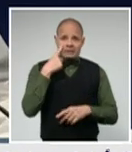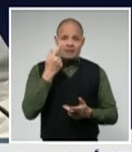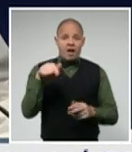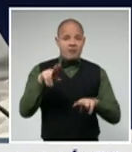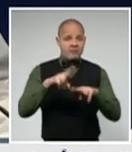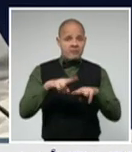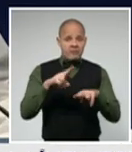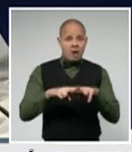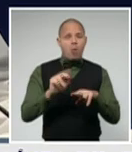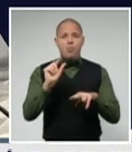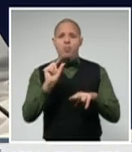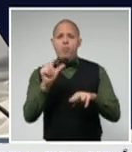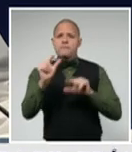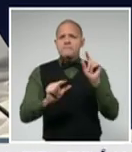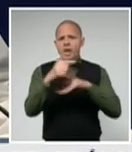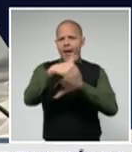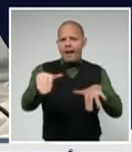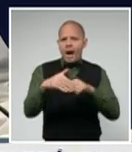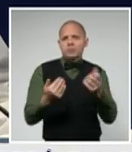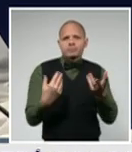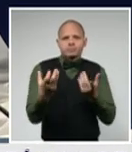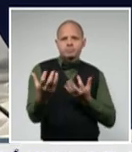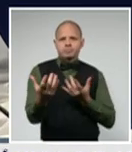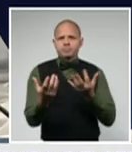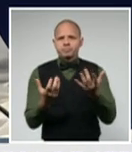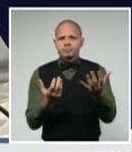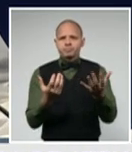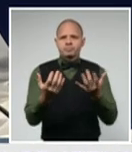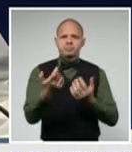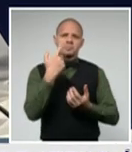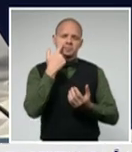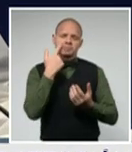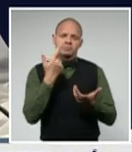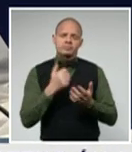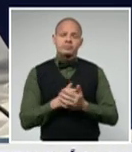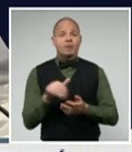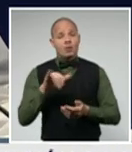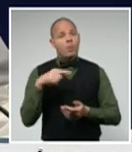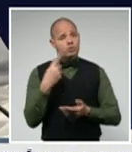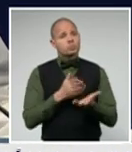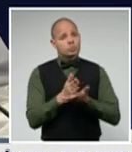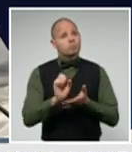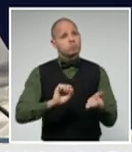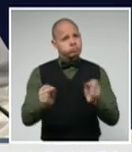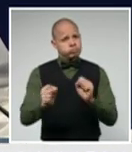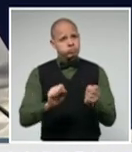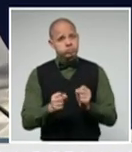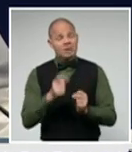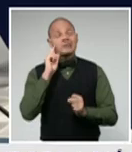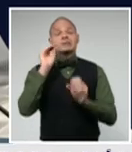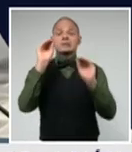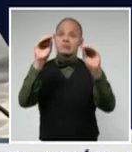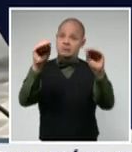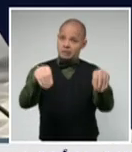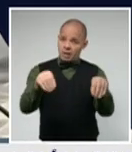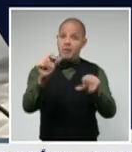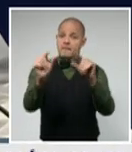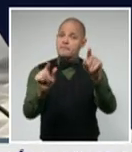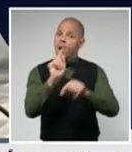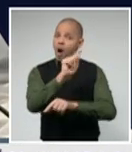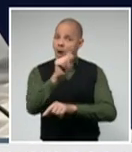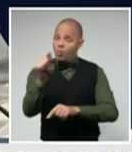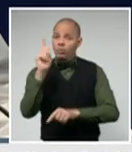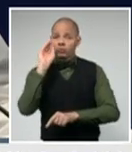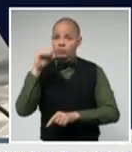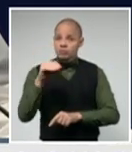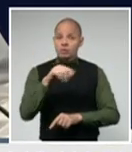Habana, pero con mucha exigencia y mucha autorresponsabilidad, que es lo que nos